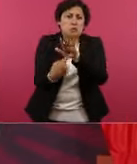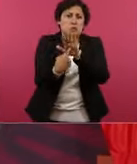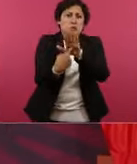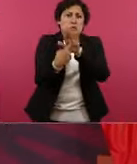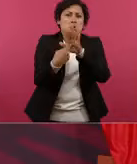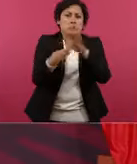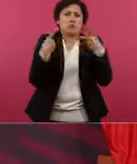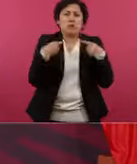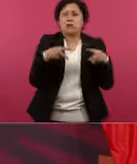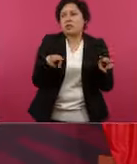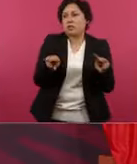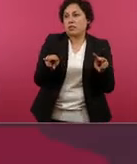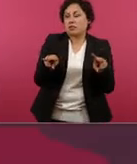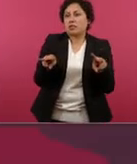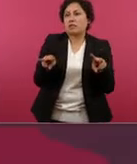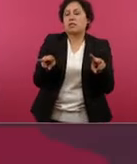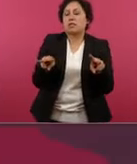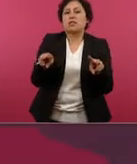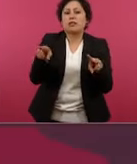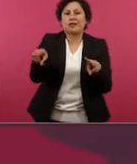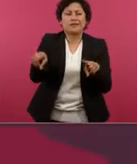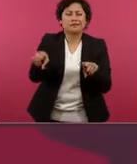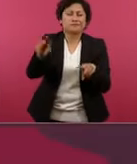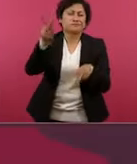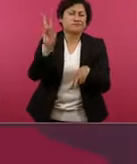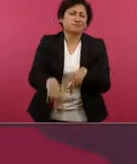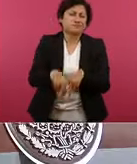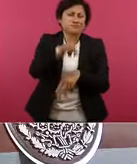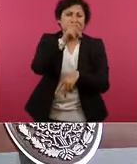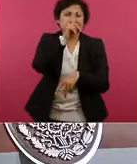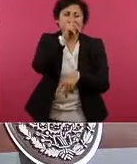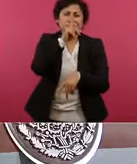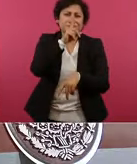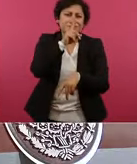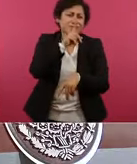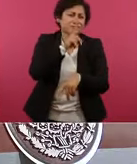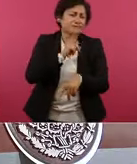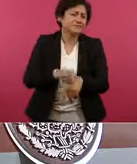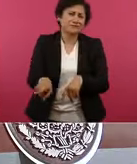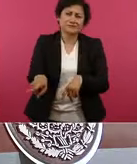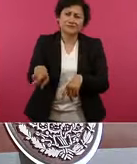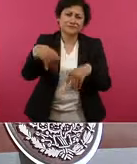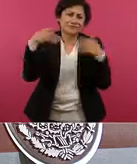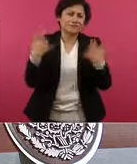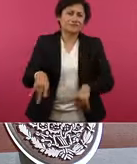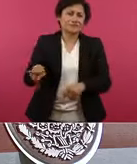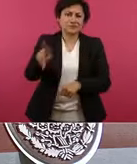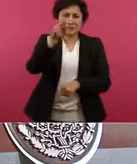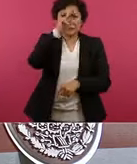Una gran mentira, pero una cosa deshonesta, inmoral.